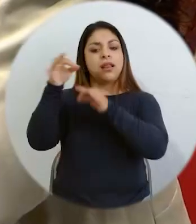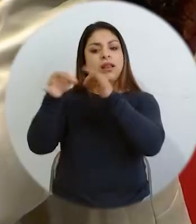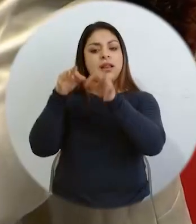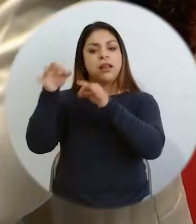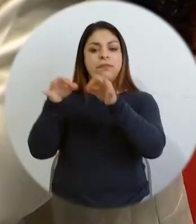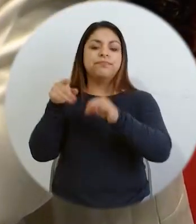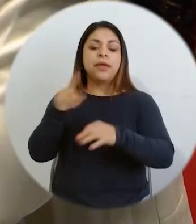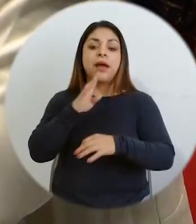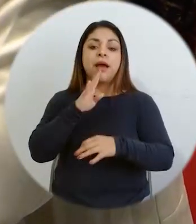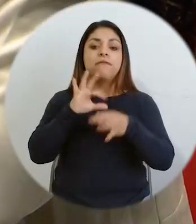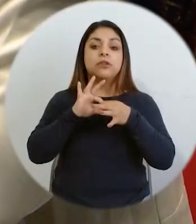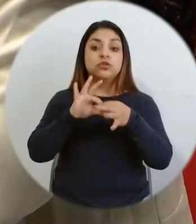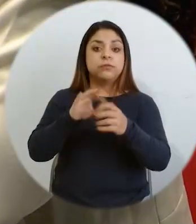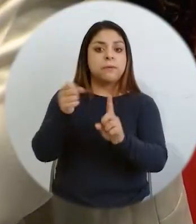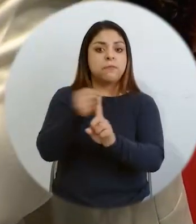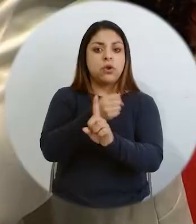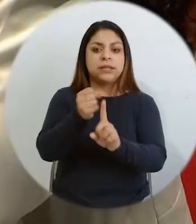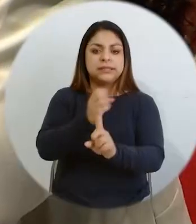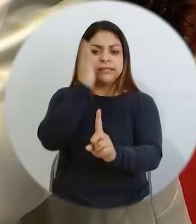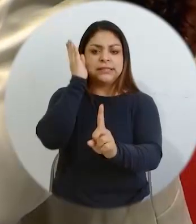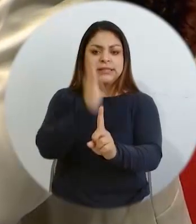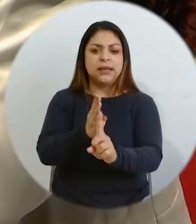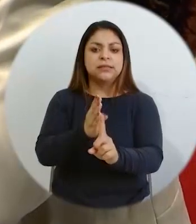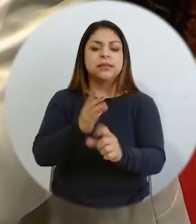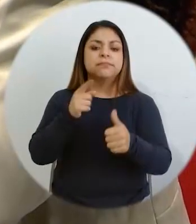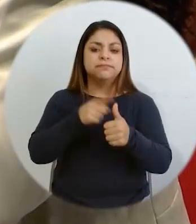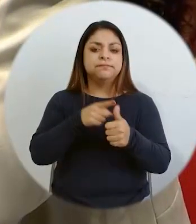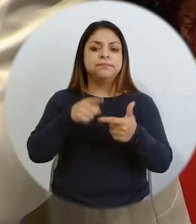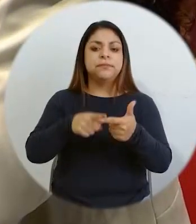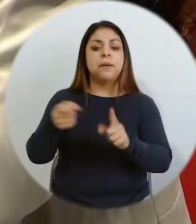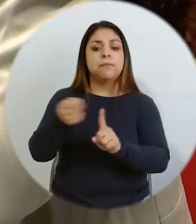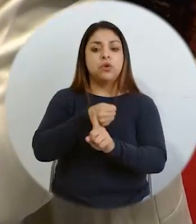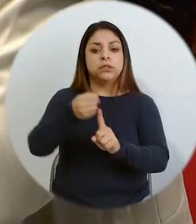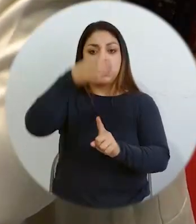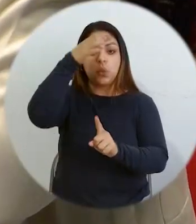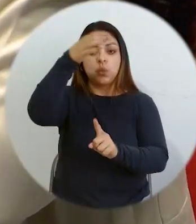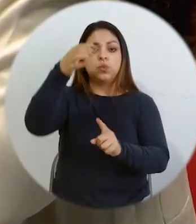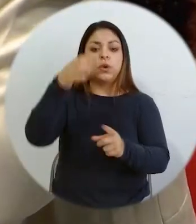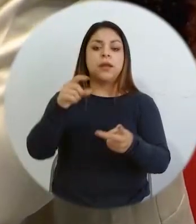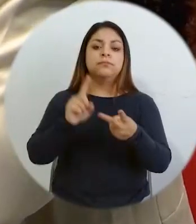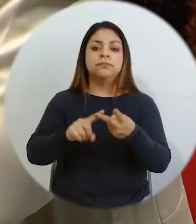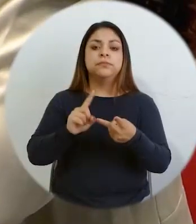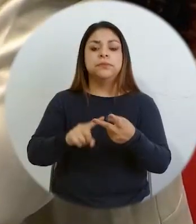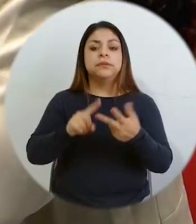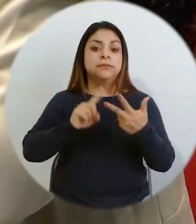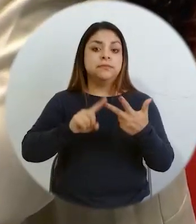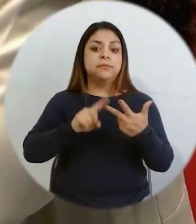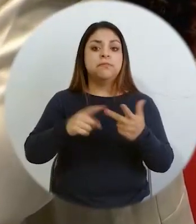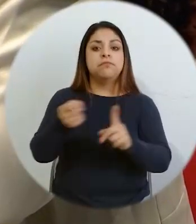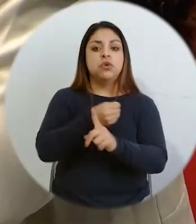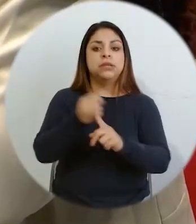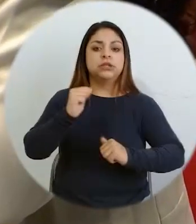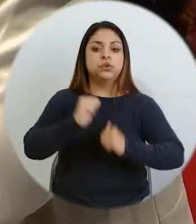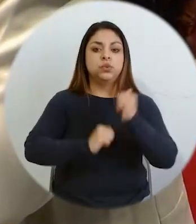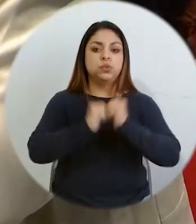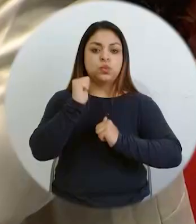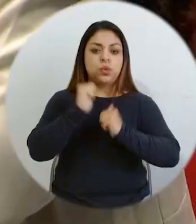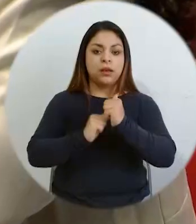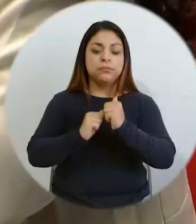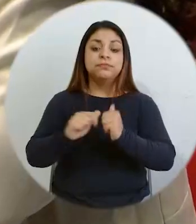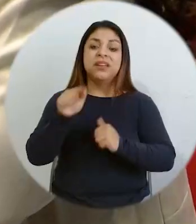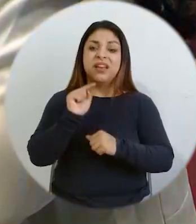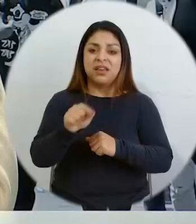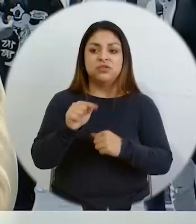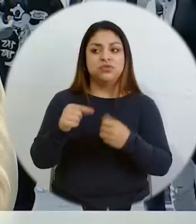directa, la violencia cultural y la violencia estructural. Y es precisamente lo que han venido comentando,